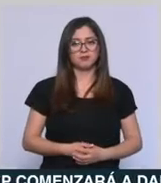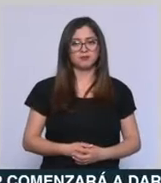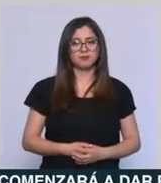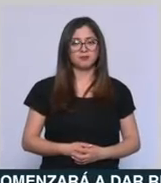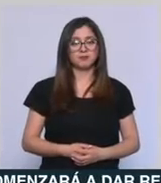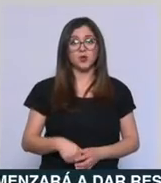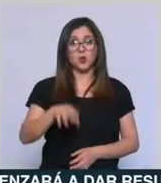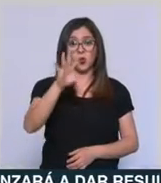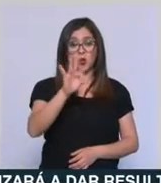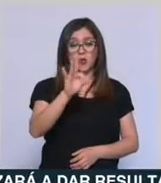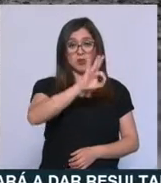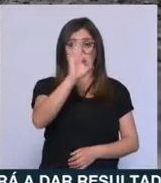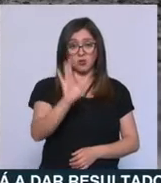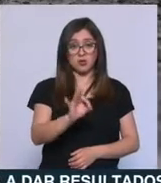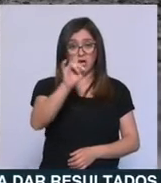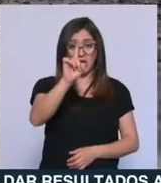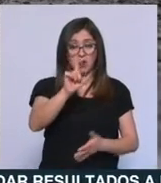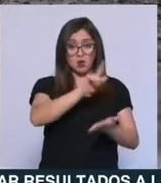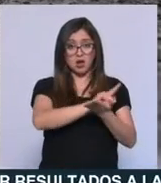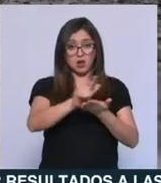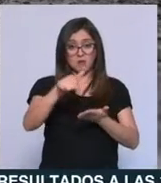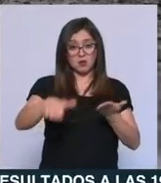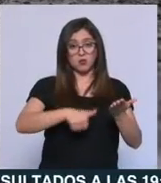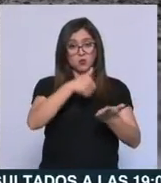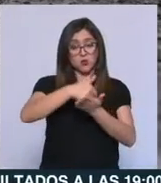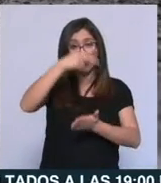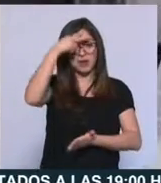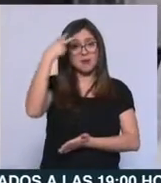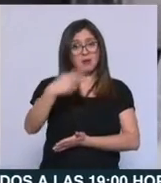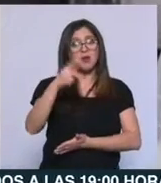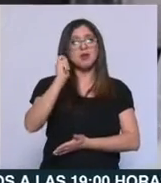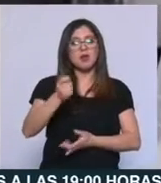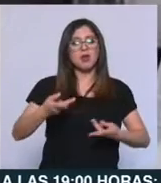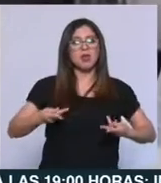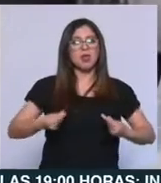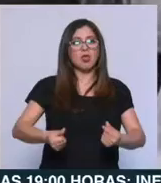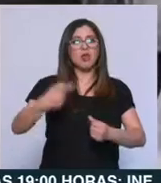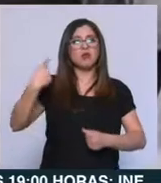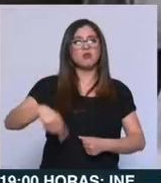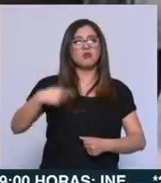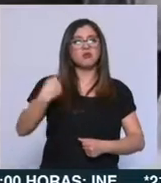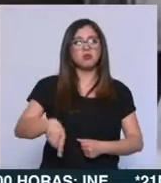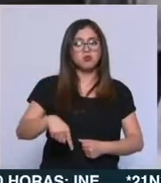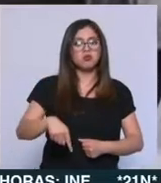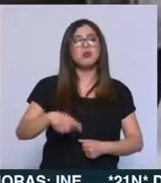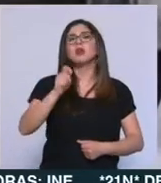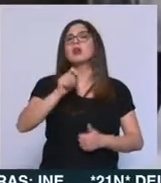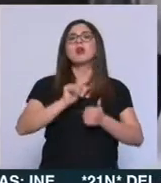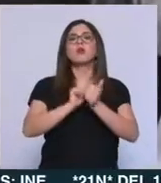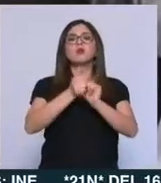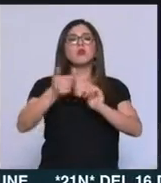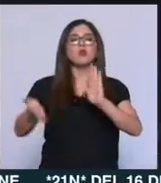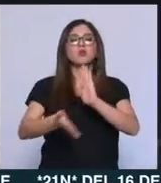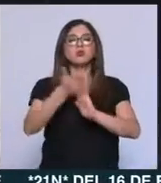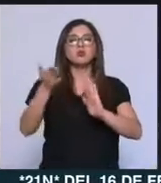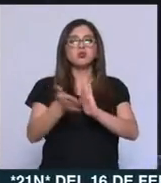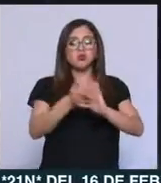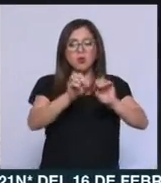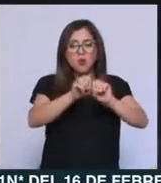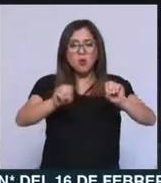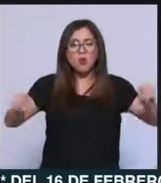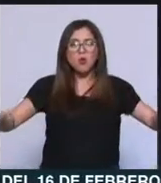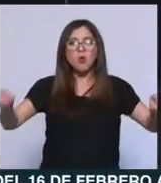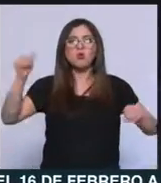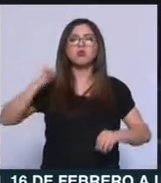Más del 40% del agua potable en la Ciudad de México se desperdicia por fugas, en gran parte por la infraestructura obsoleta que se